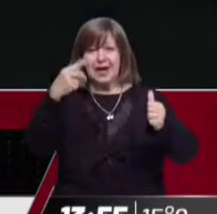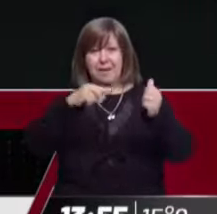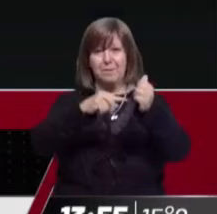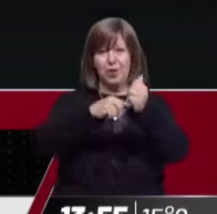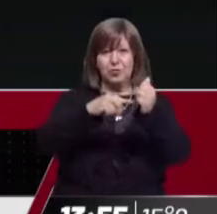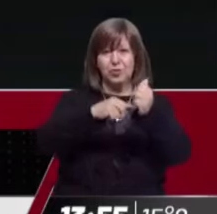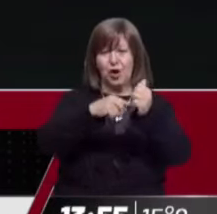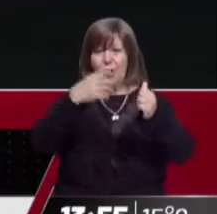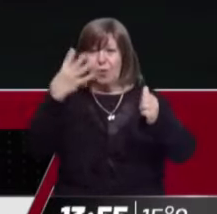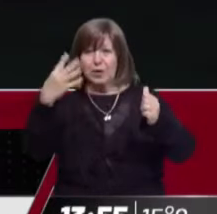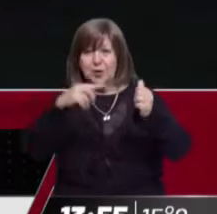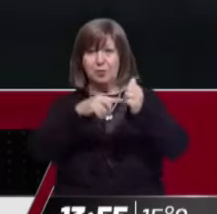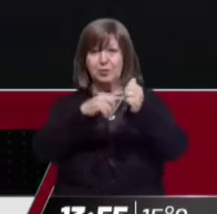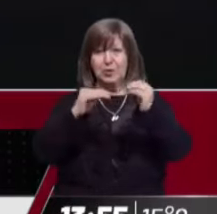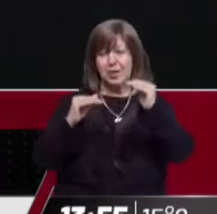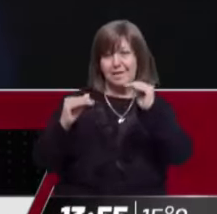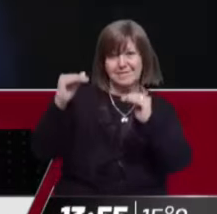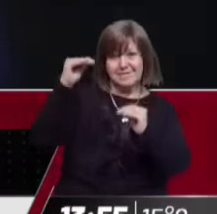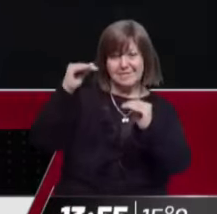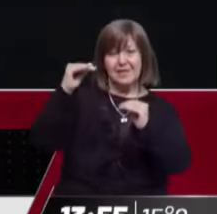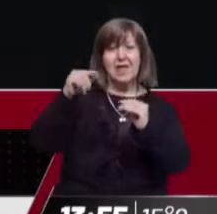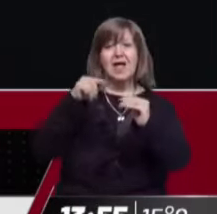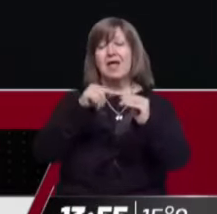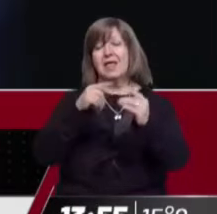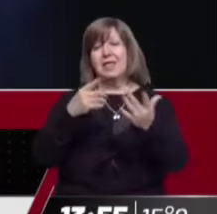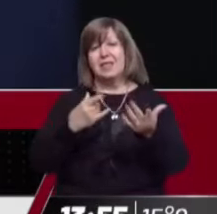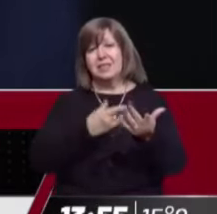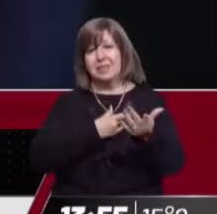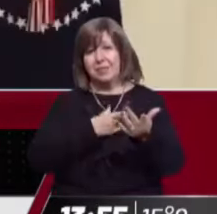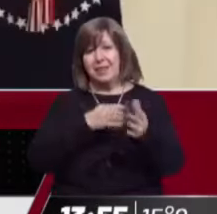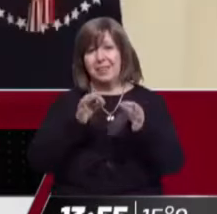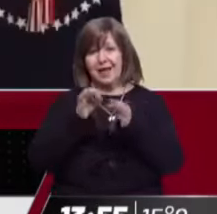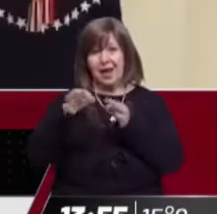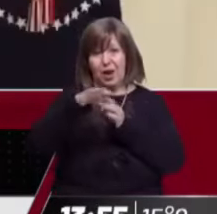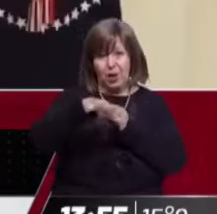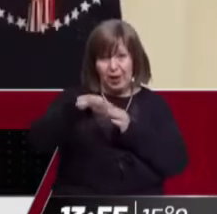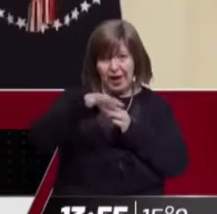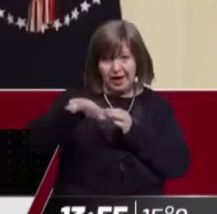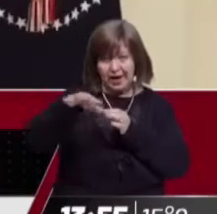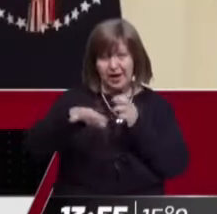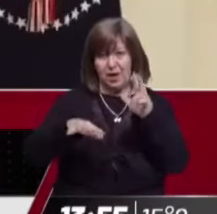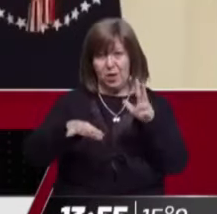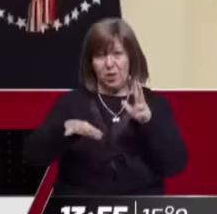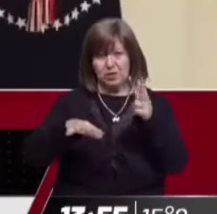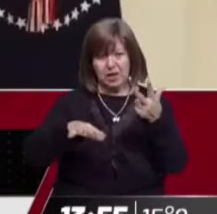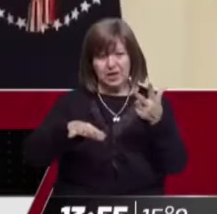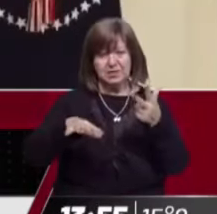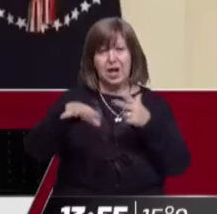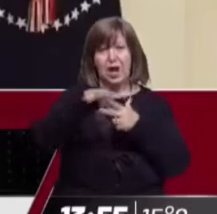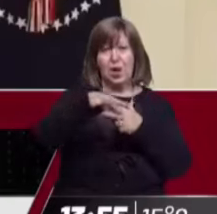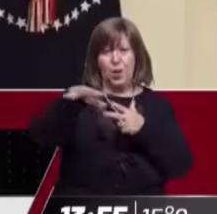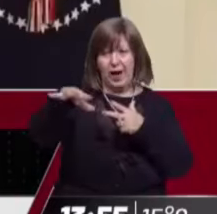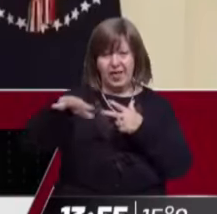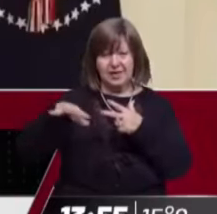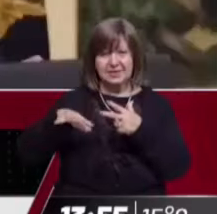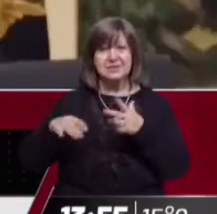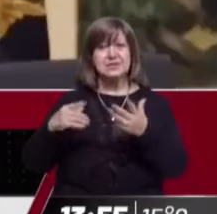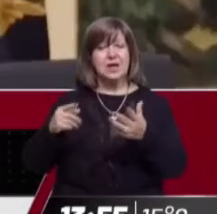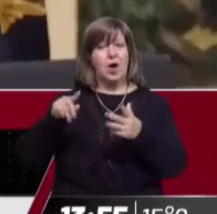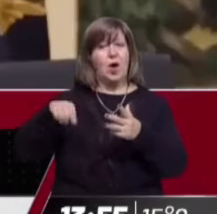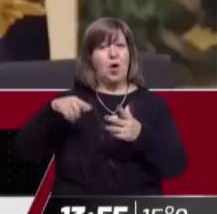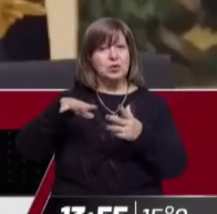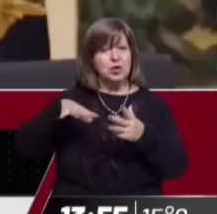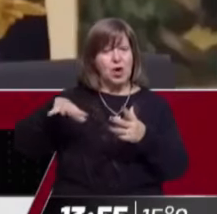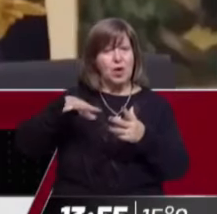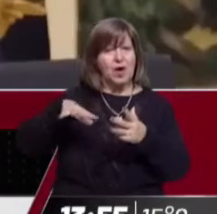estados clave que tiene que ganar, ¿no? Wisconsin, Pensilvania y Michigan, pero también está peleado en una zona muy republicana